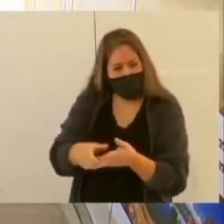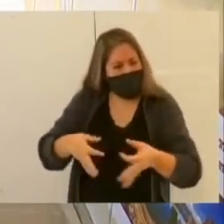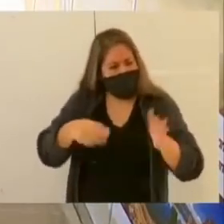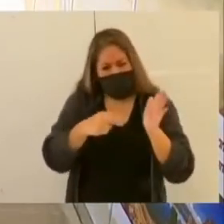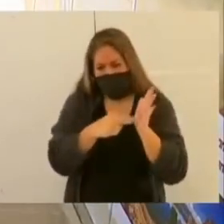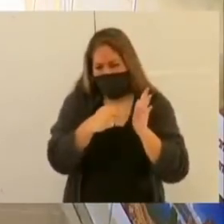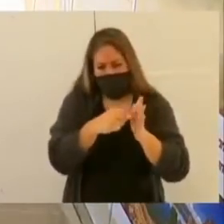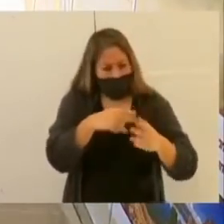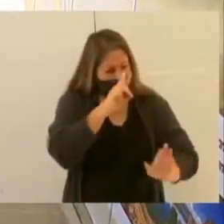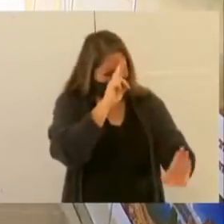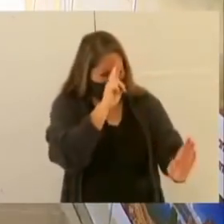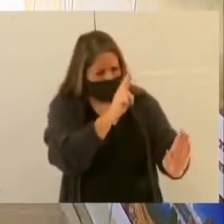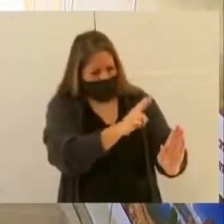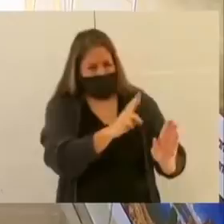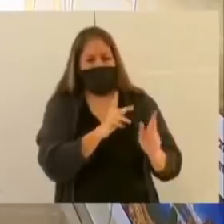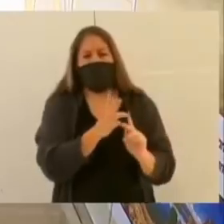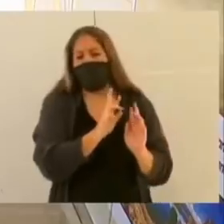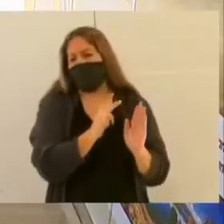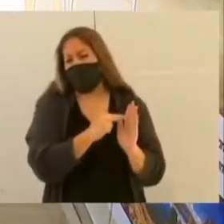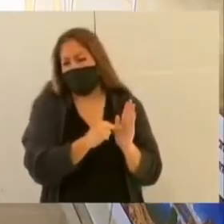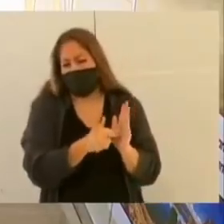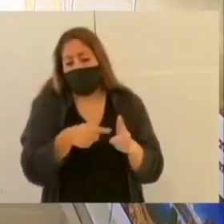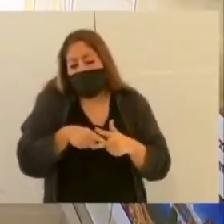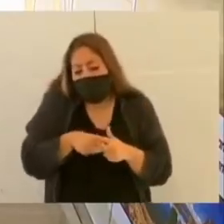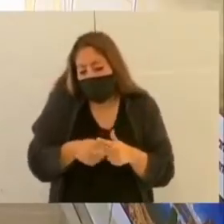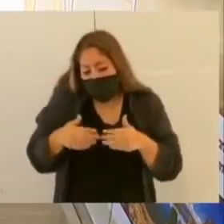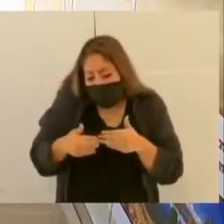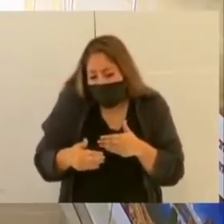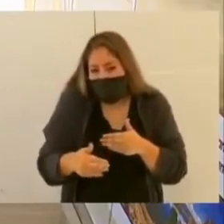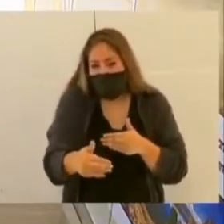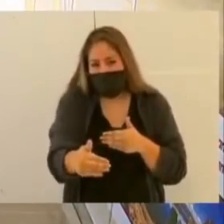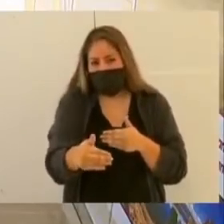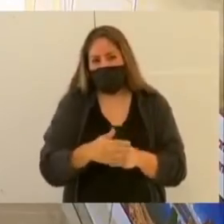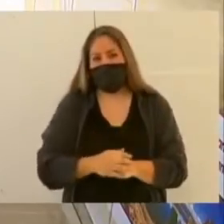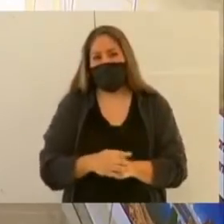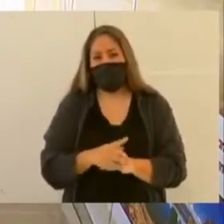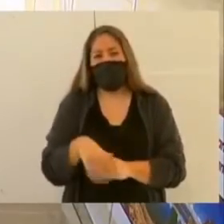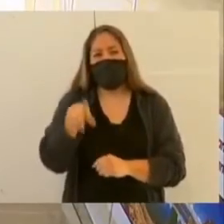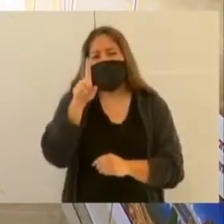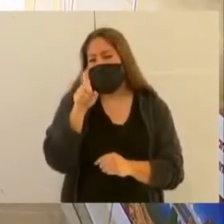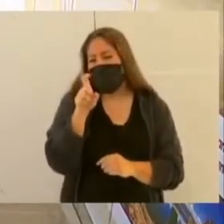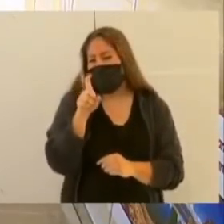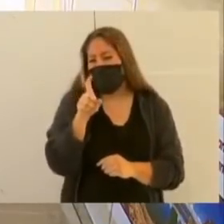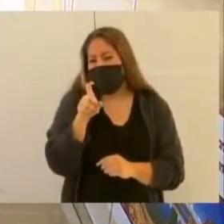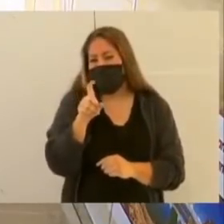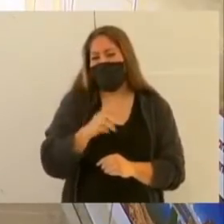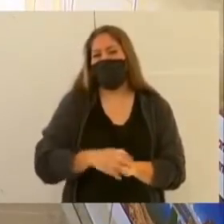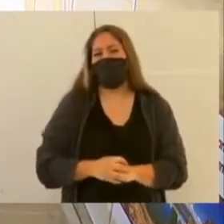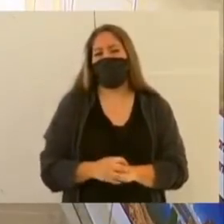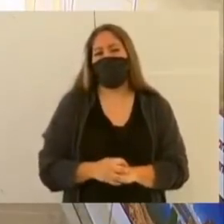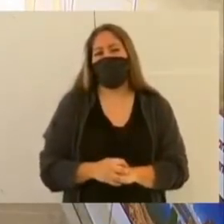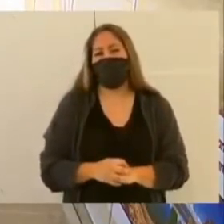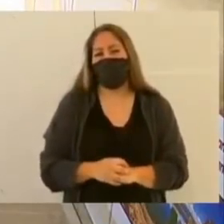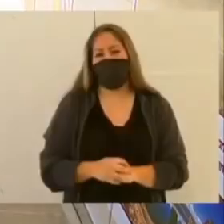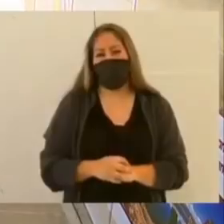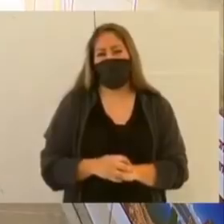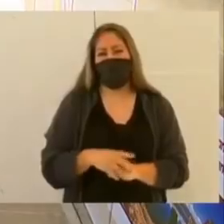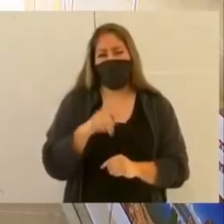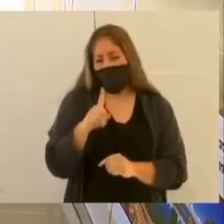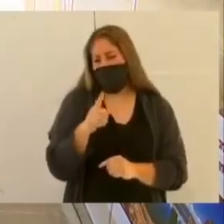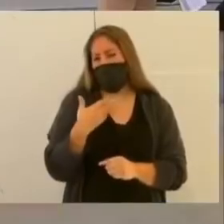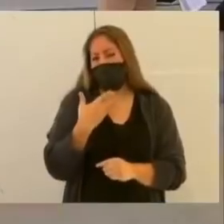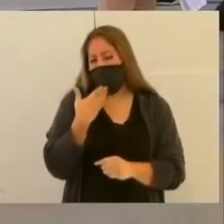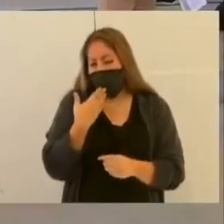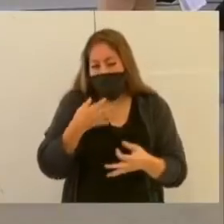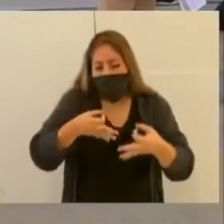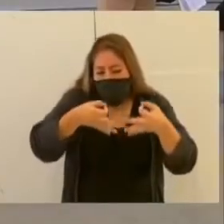oficiales mexicanas, que inicien para dar agua potable de saludable, de buena